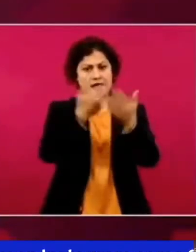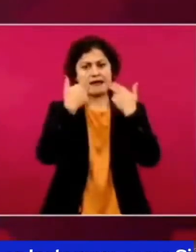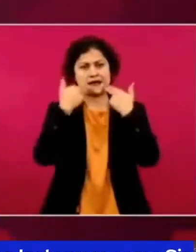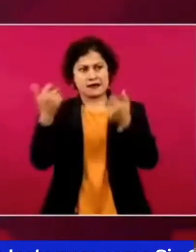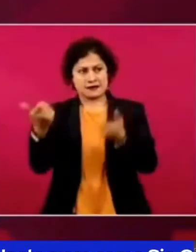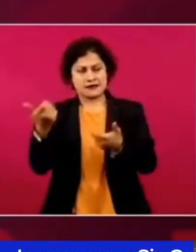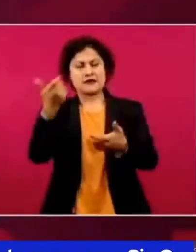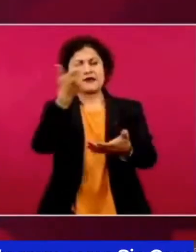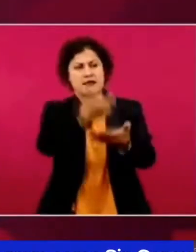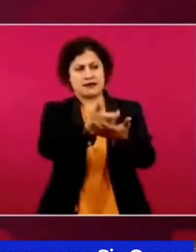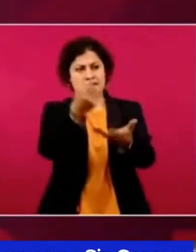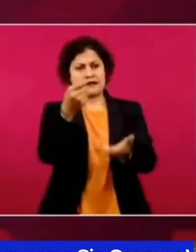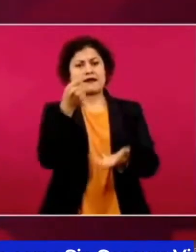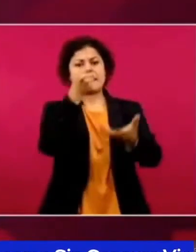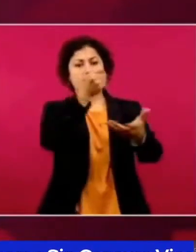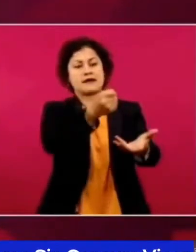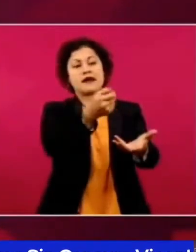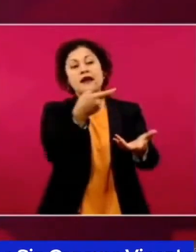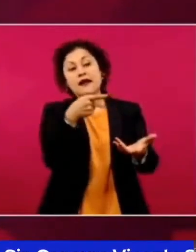dar